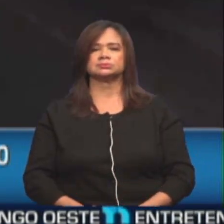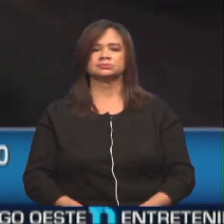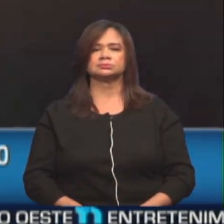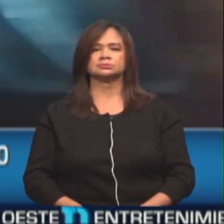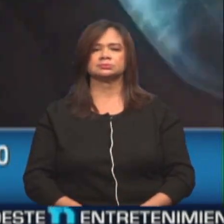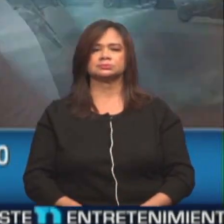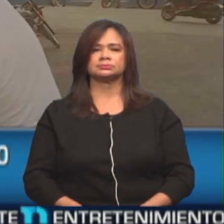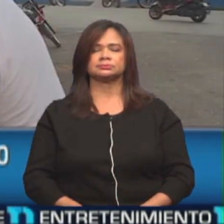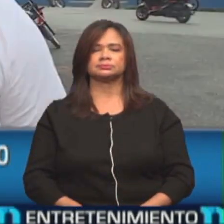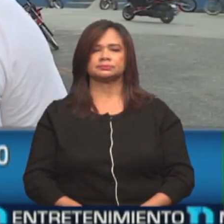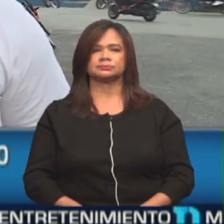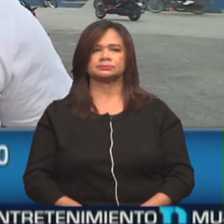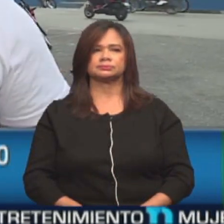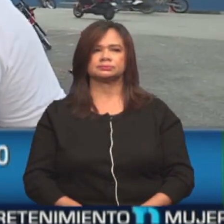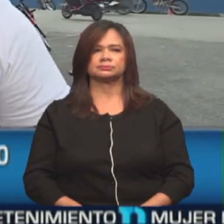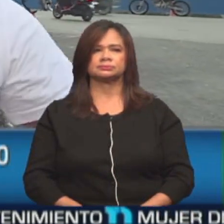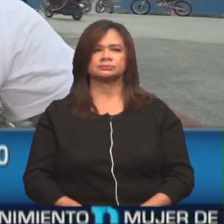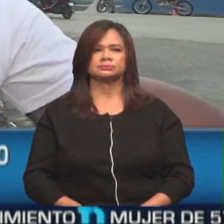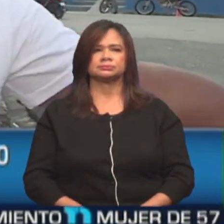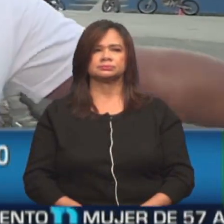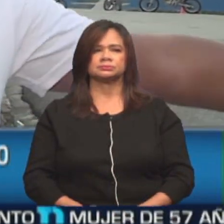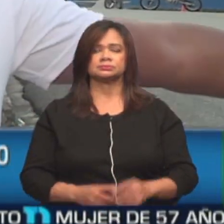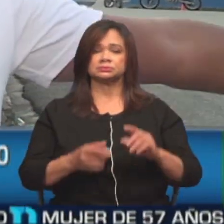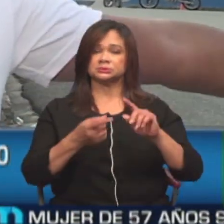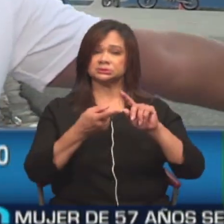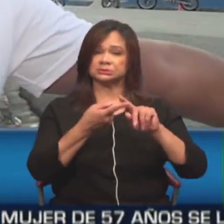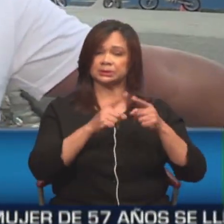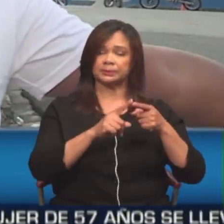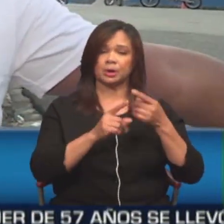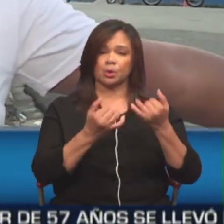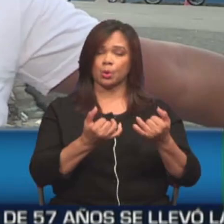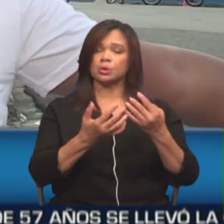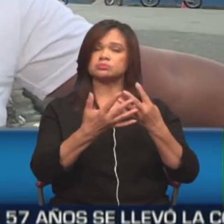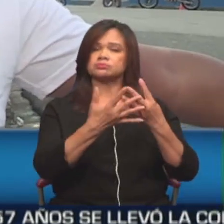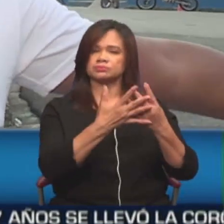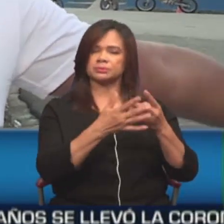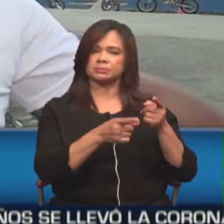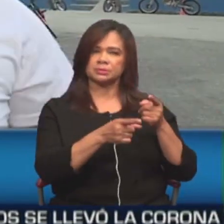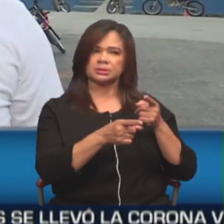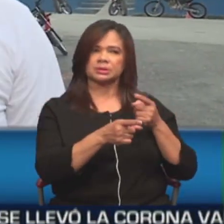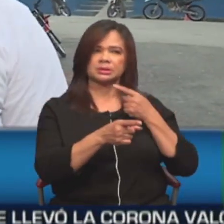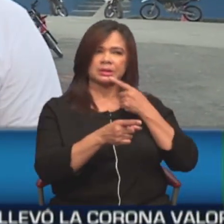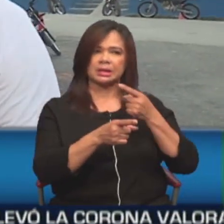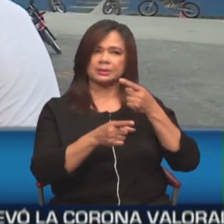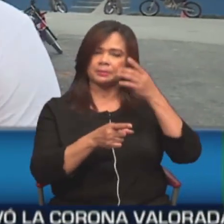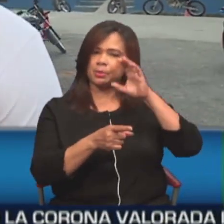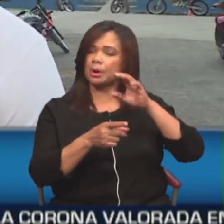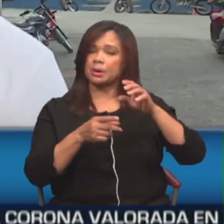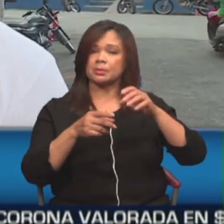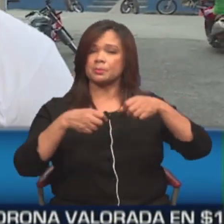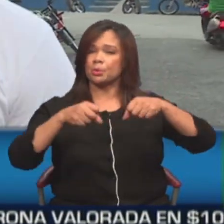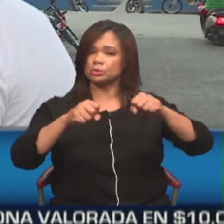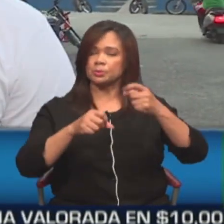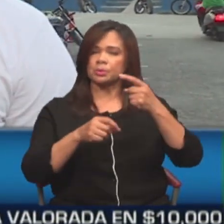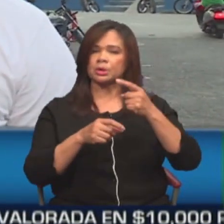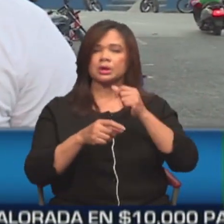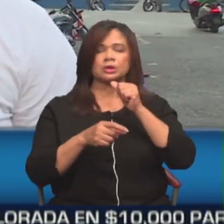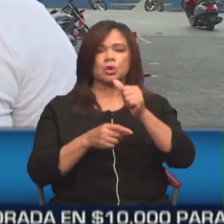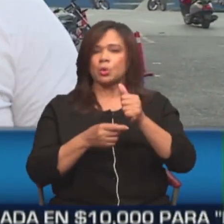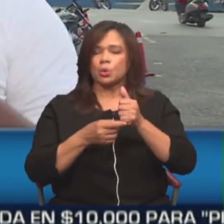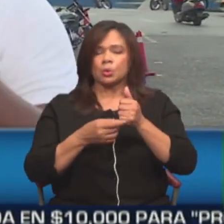caso viral. Ese colega que me junté con él hoy en el cuartel, estaba esperando su motor y no se lo pudieron dar porque parte de la